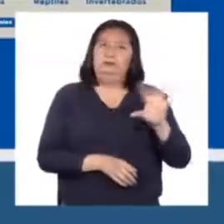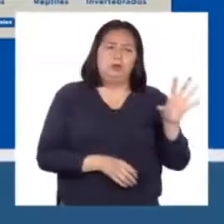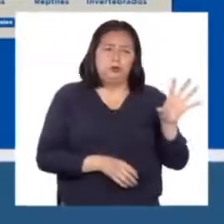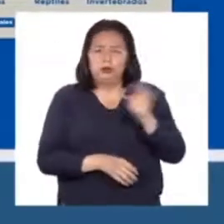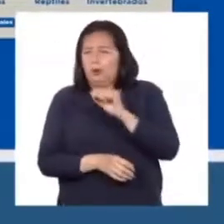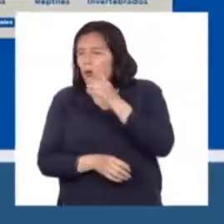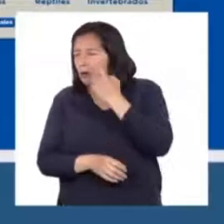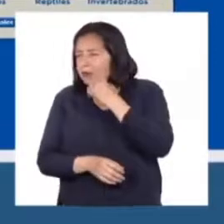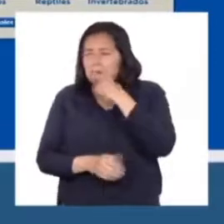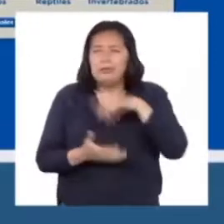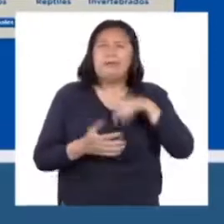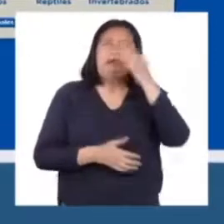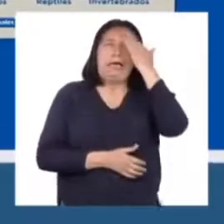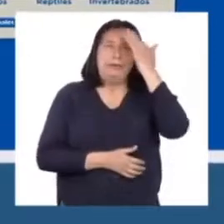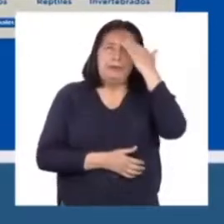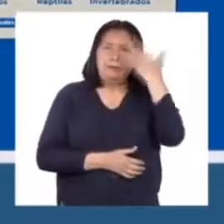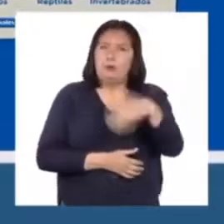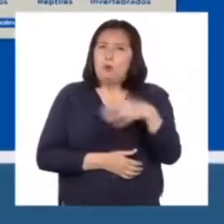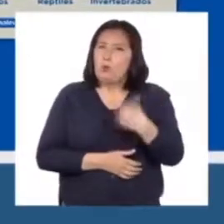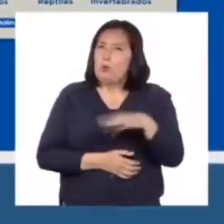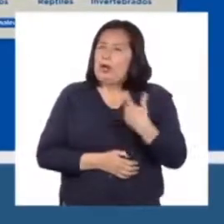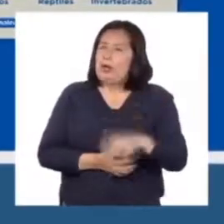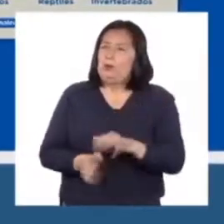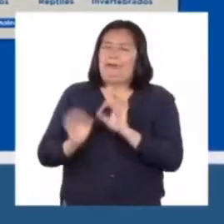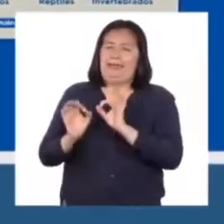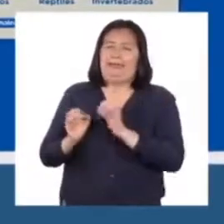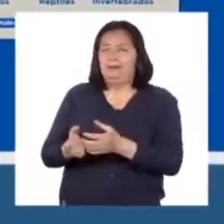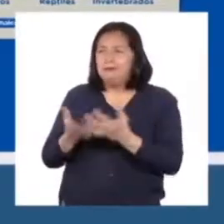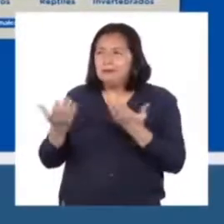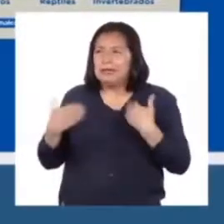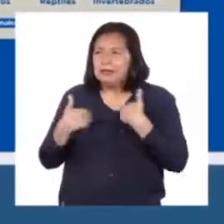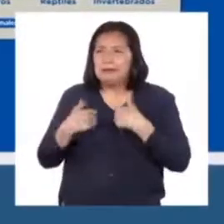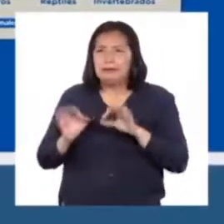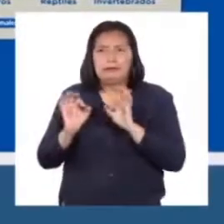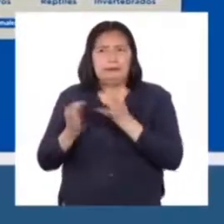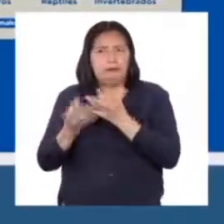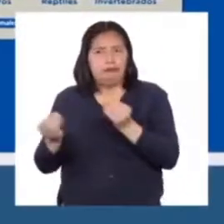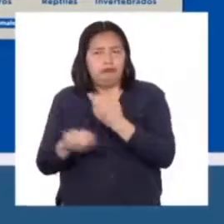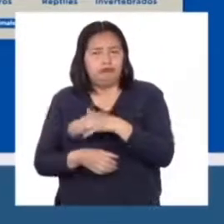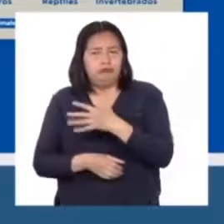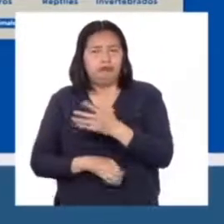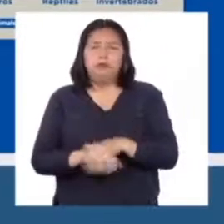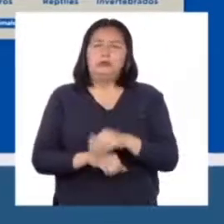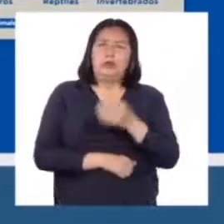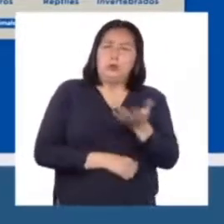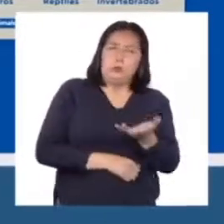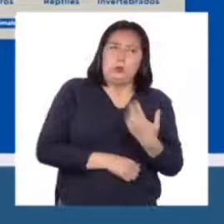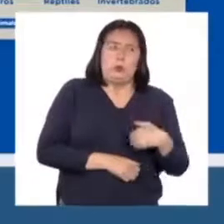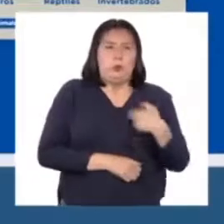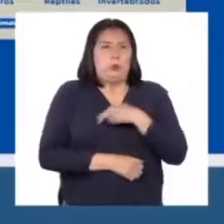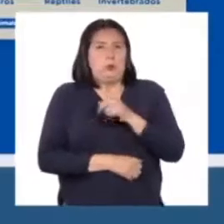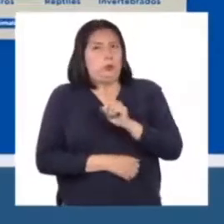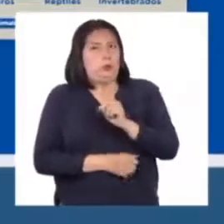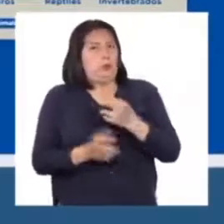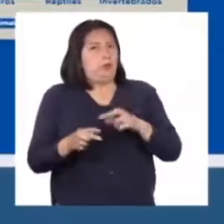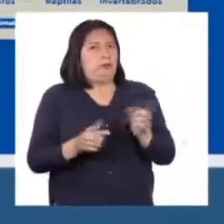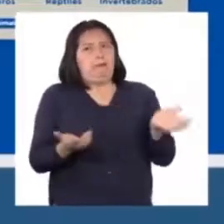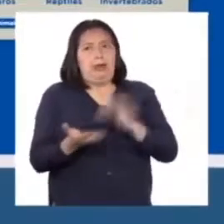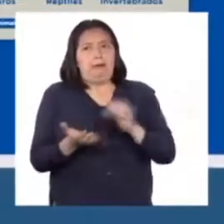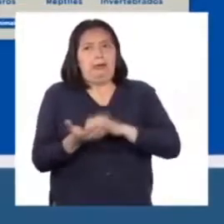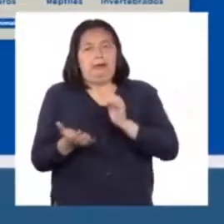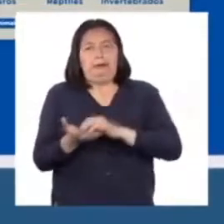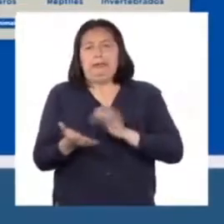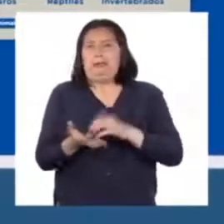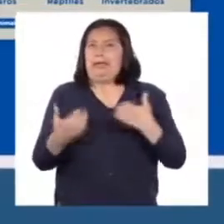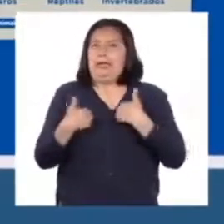todos conozcamos la magnitud de este problema con los animales amenazados. No podemos permitir que más